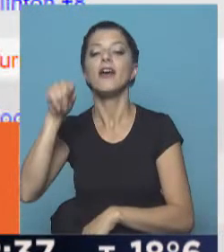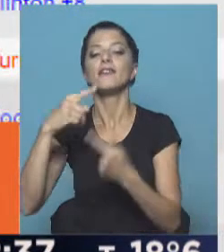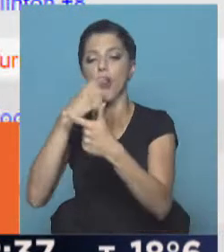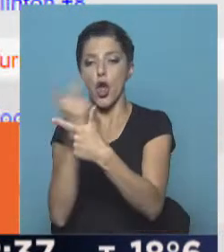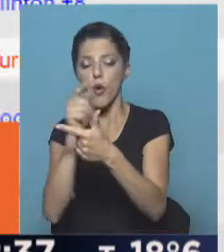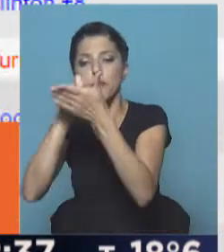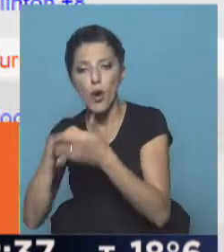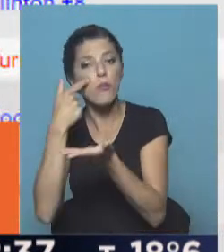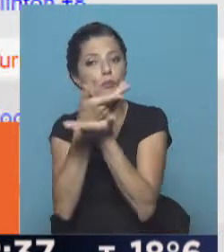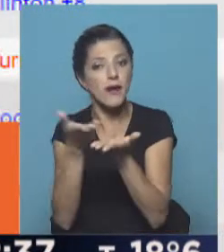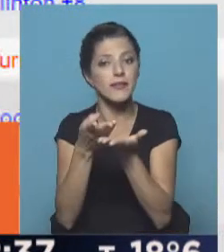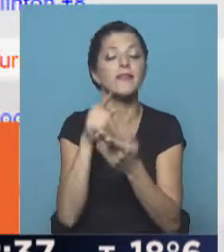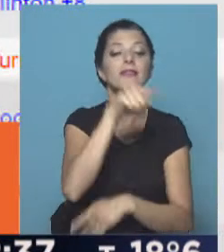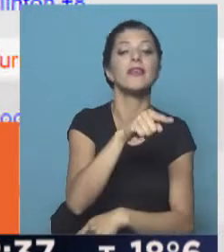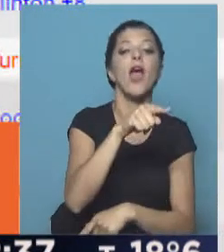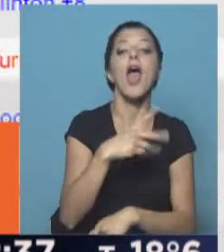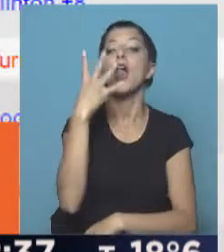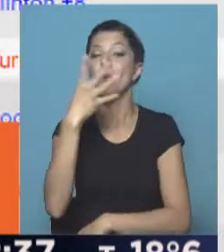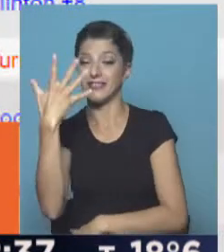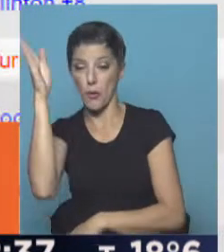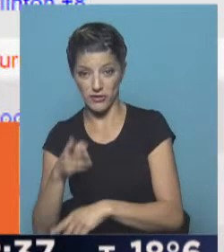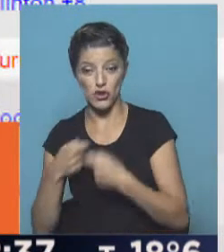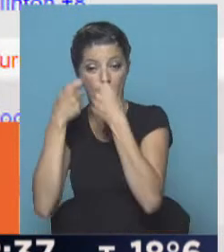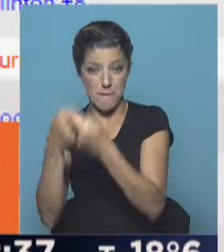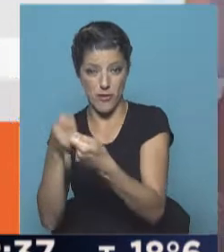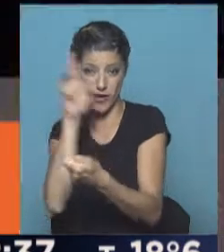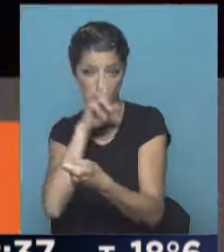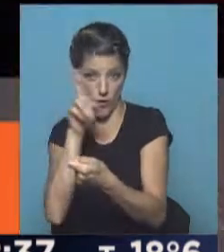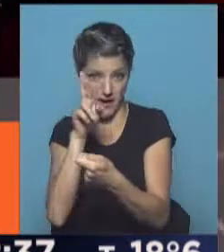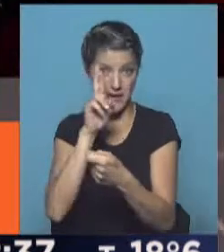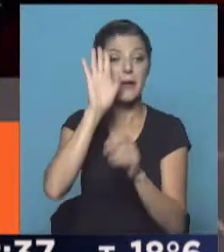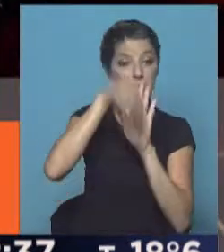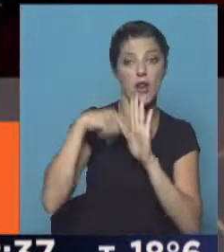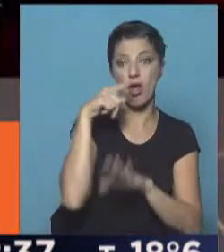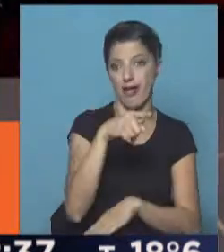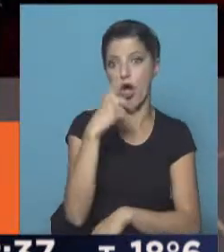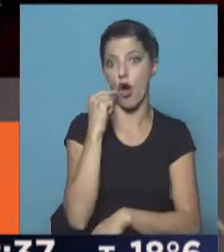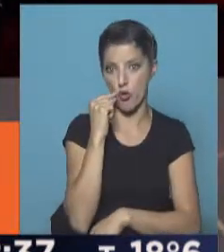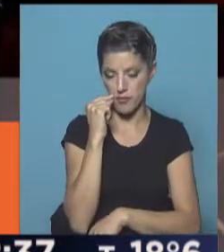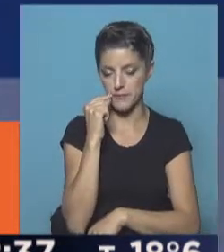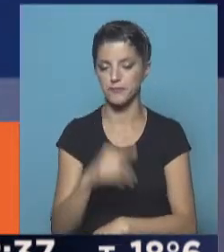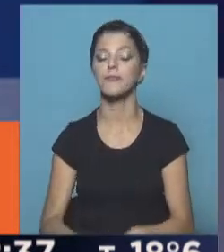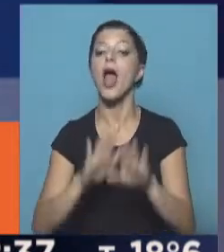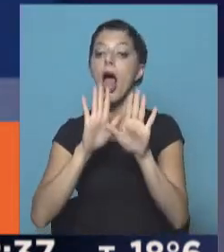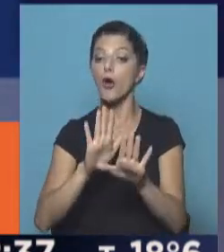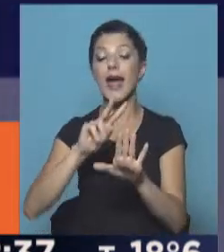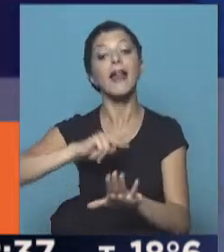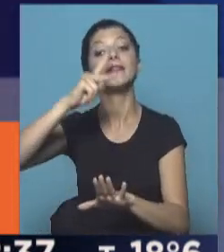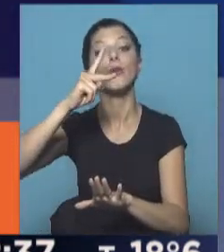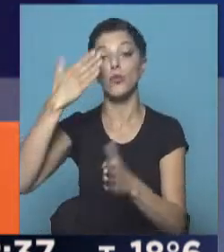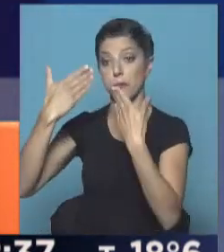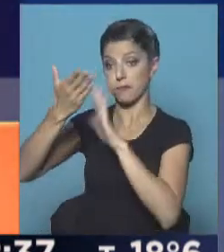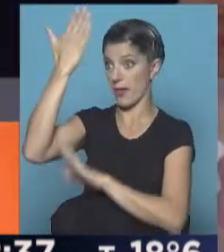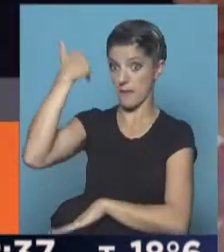intención de voto para el magnate frente al 45% de Hillary. Si bien, durante el segundo debate televisivo entre